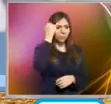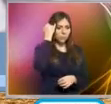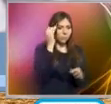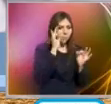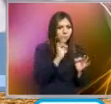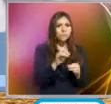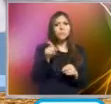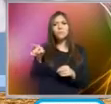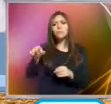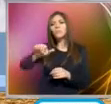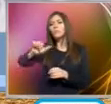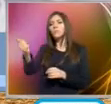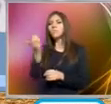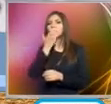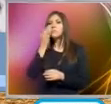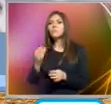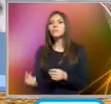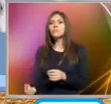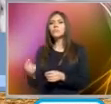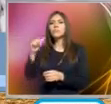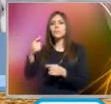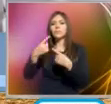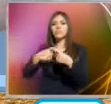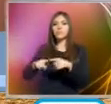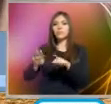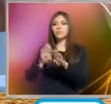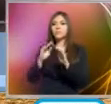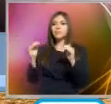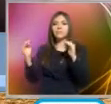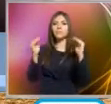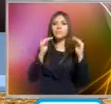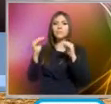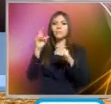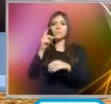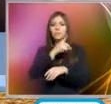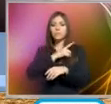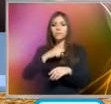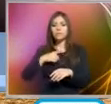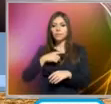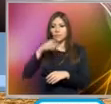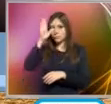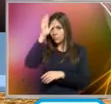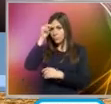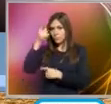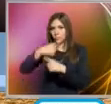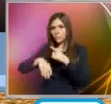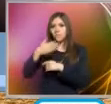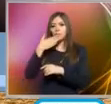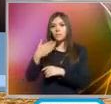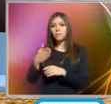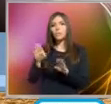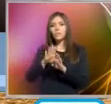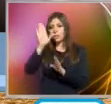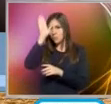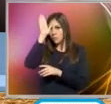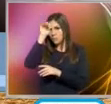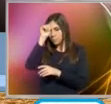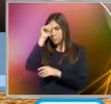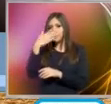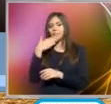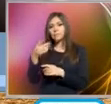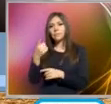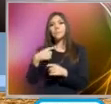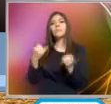que ver hasta dónde nos acerca, o sea, un punto intermedio, ¿no? En el cual yo no te lastime o no esté rompiendo con el acuerdo, pero que también yo